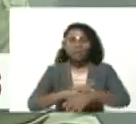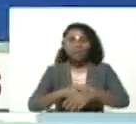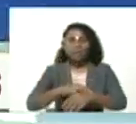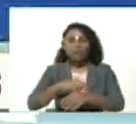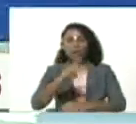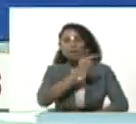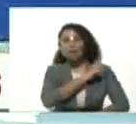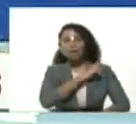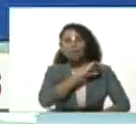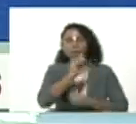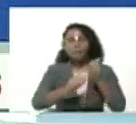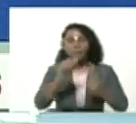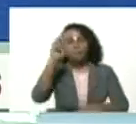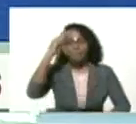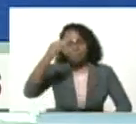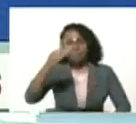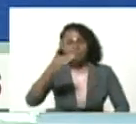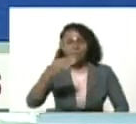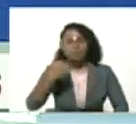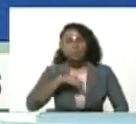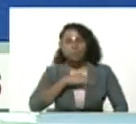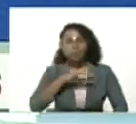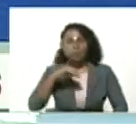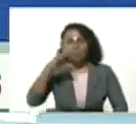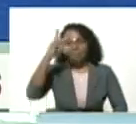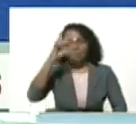Rodríguez. Aquí estamos, miren,